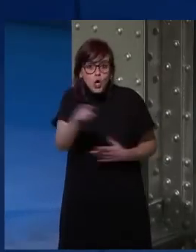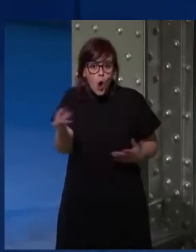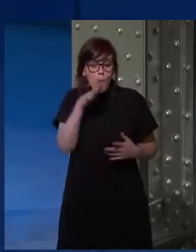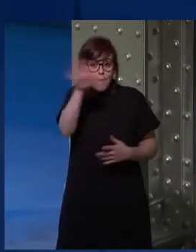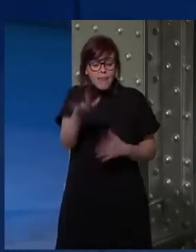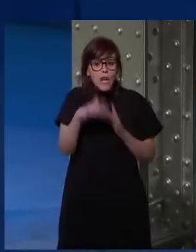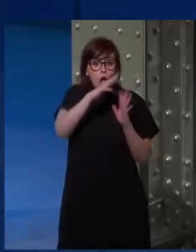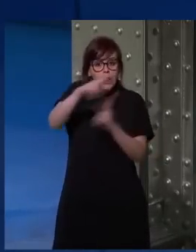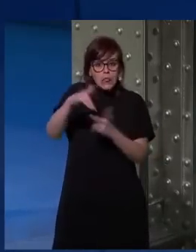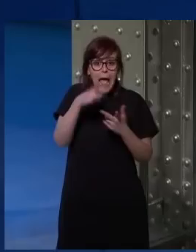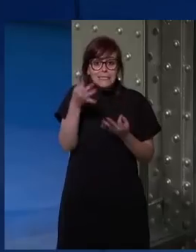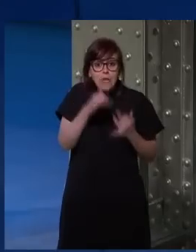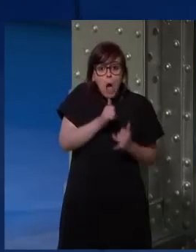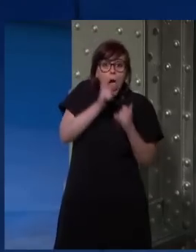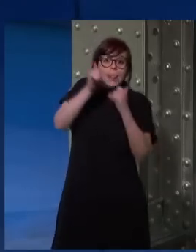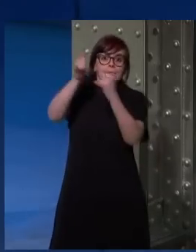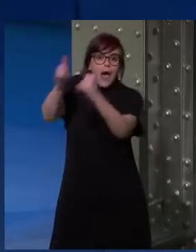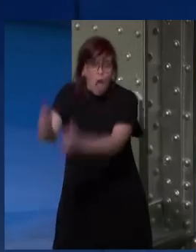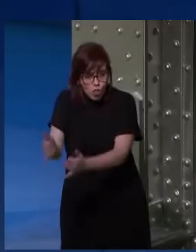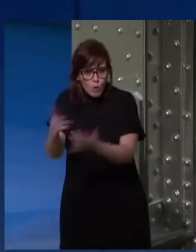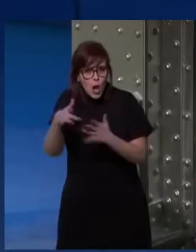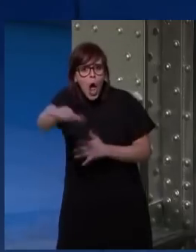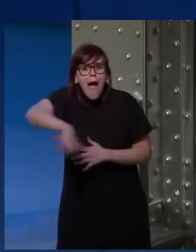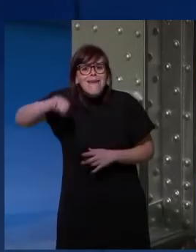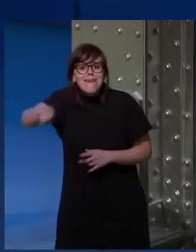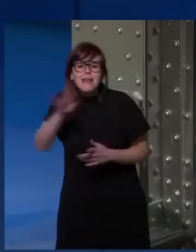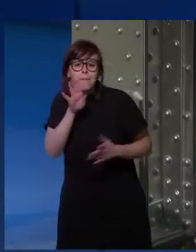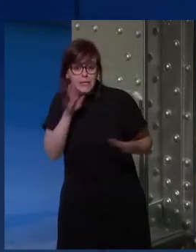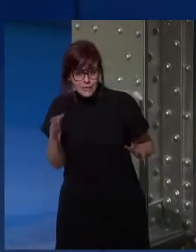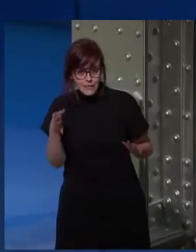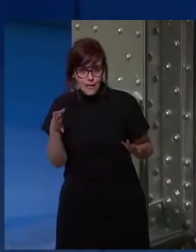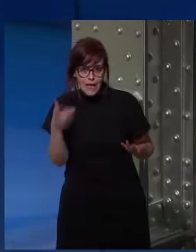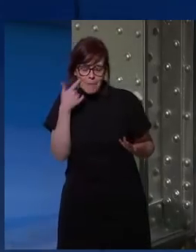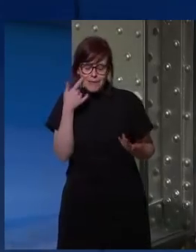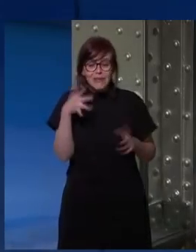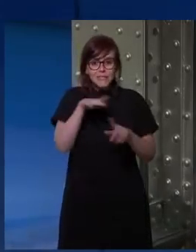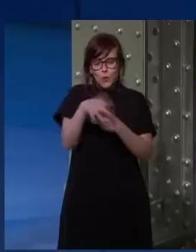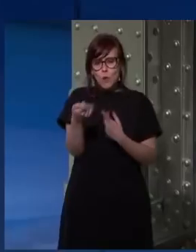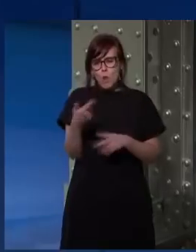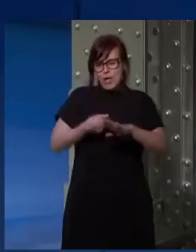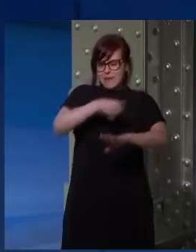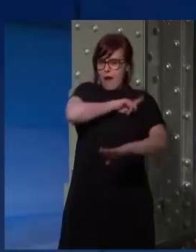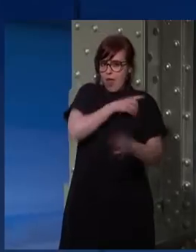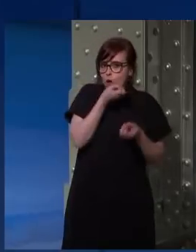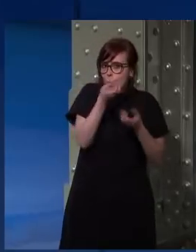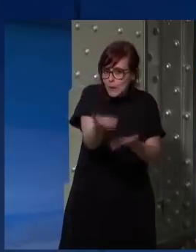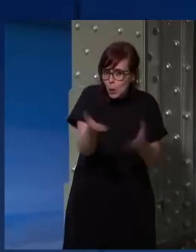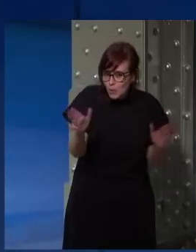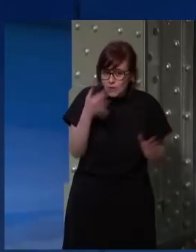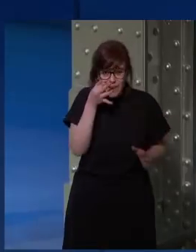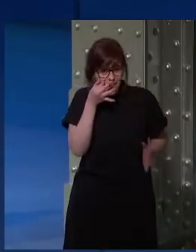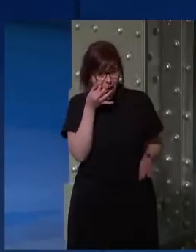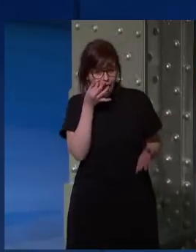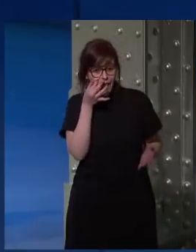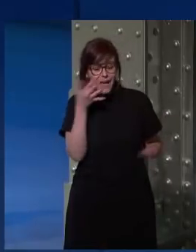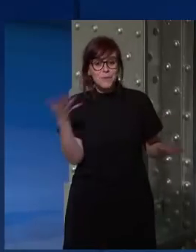y está? Está allí. O sea, quiero decir, bueno, pues un poco eso lo estoy haciendo un poco esperpéntico, ¿no? Pero es la realidad.